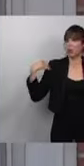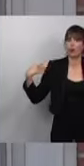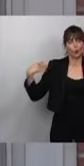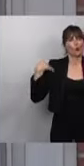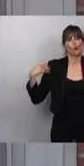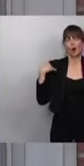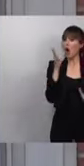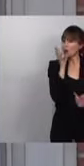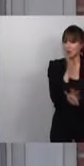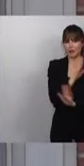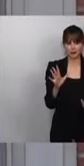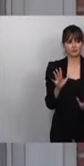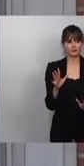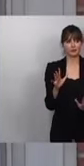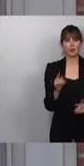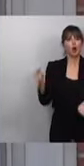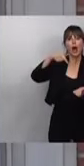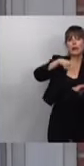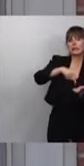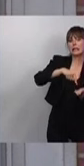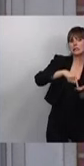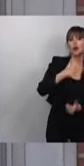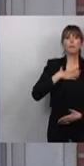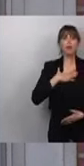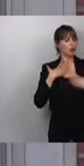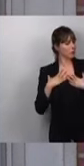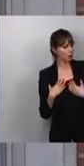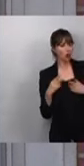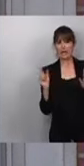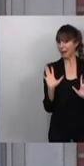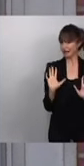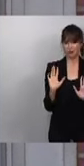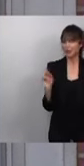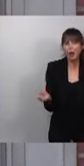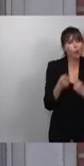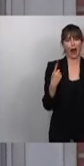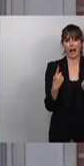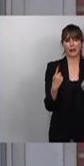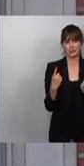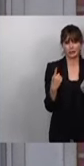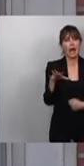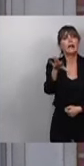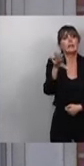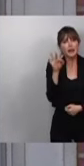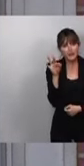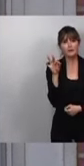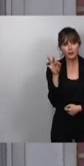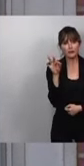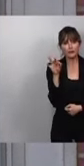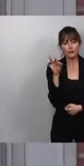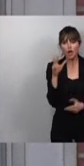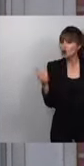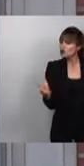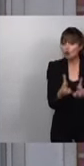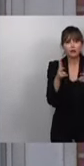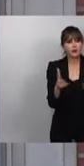evidentemente para silenciar losos para acabar con nuestros derechos y libertades ya lo hizo en la pandemia en fin lo hizo en la pandemia y fue